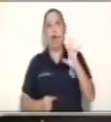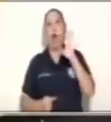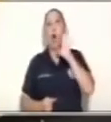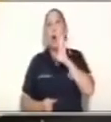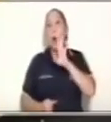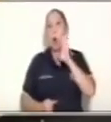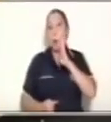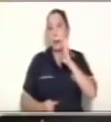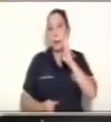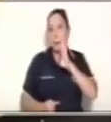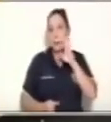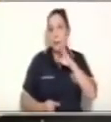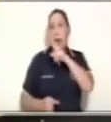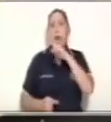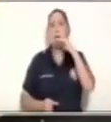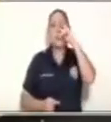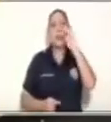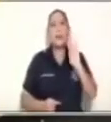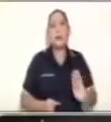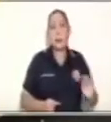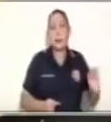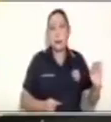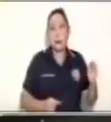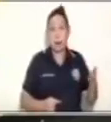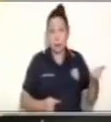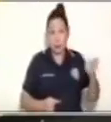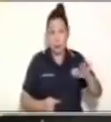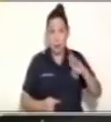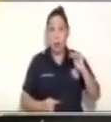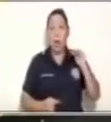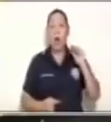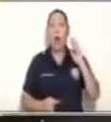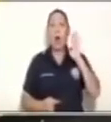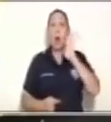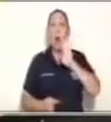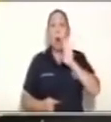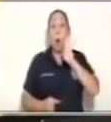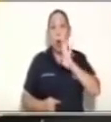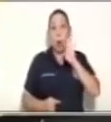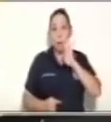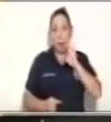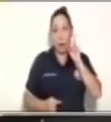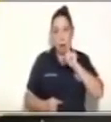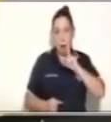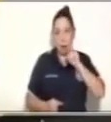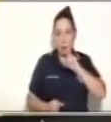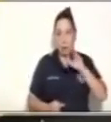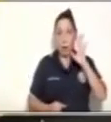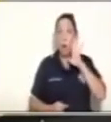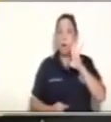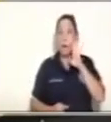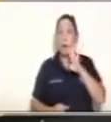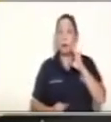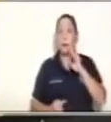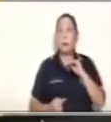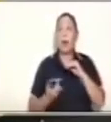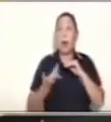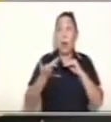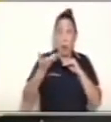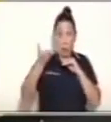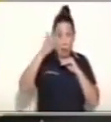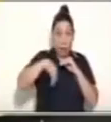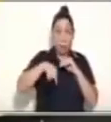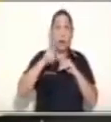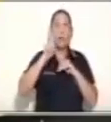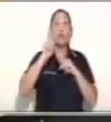eran señoritas y aparecía un duende en la casa de la abuela, en la casa del